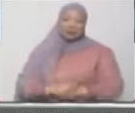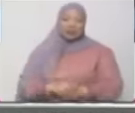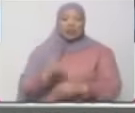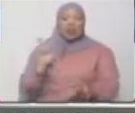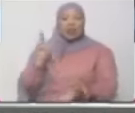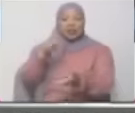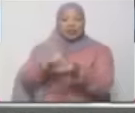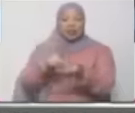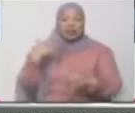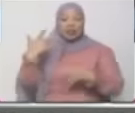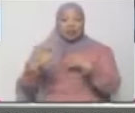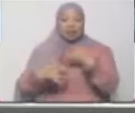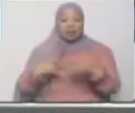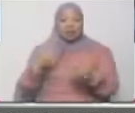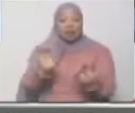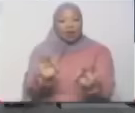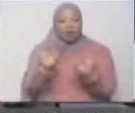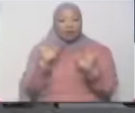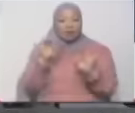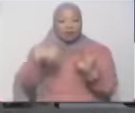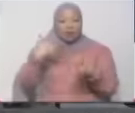Presente de manera muy especial.